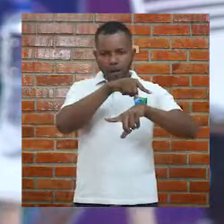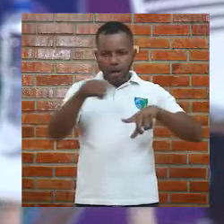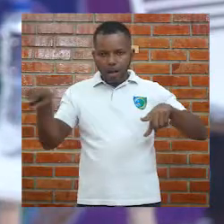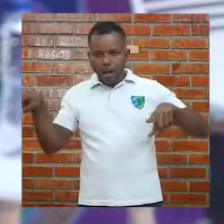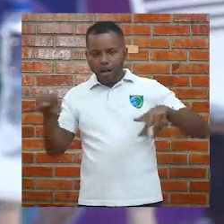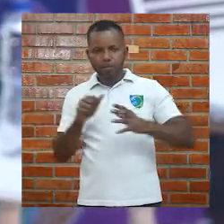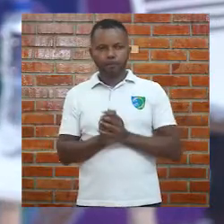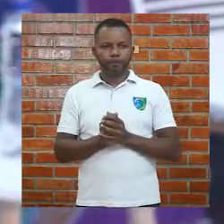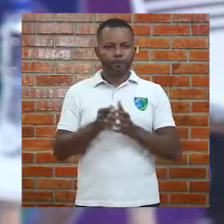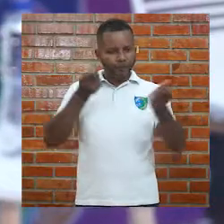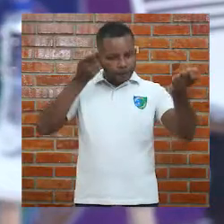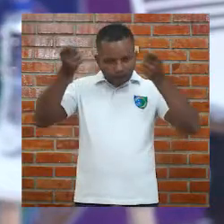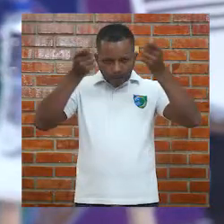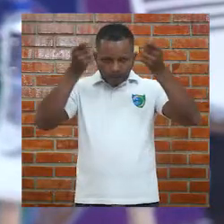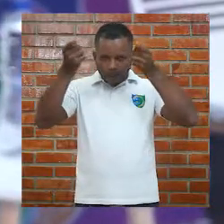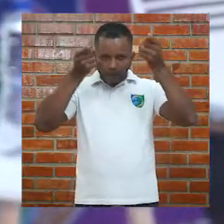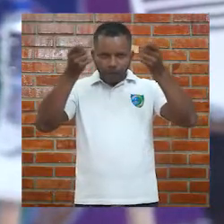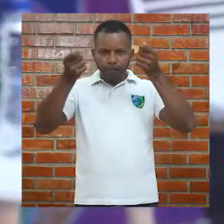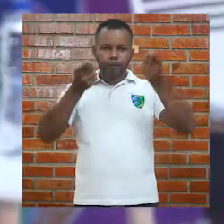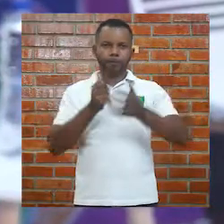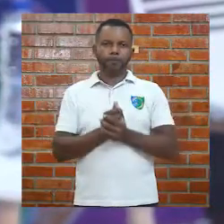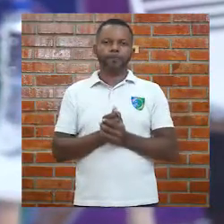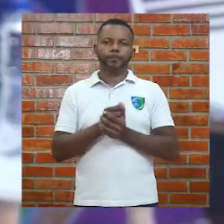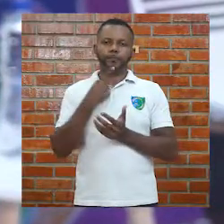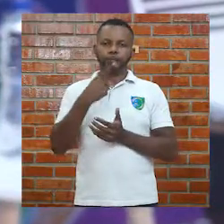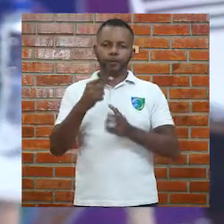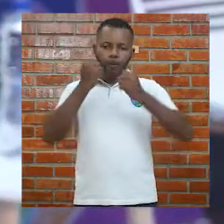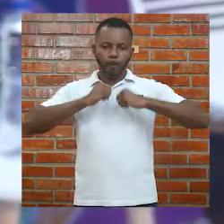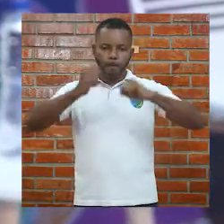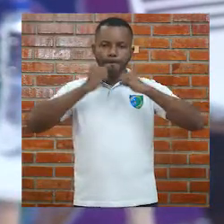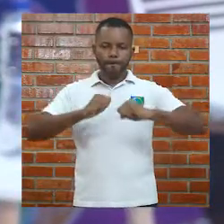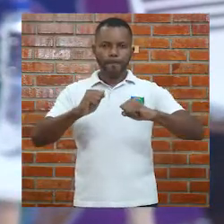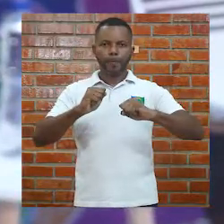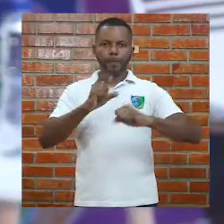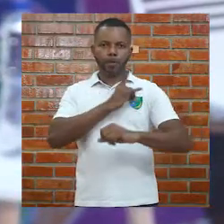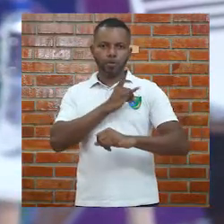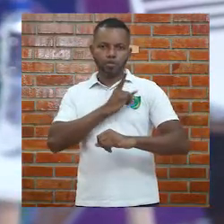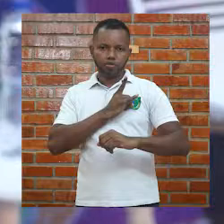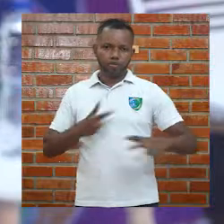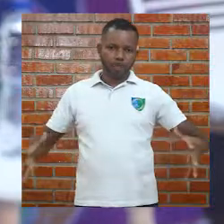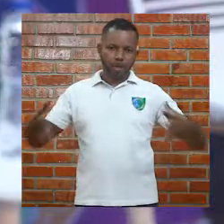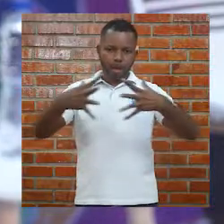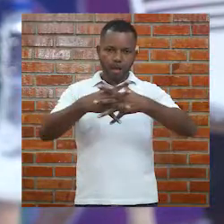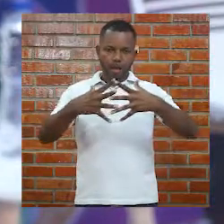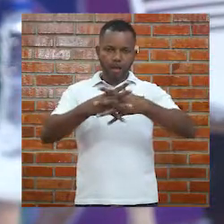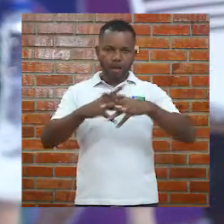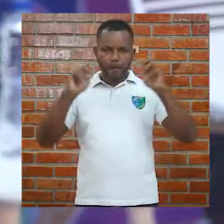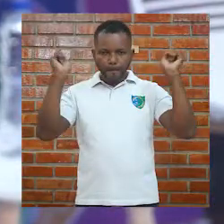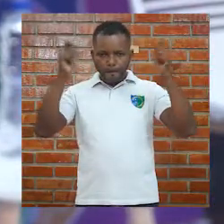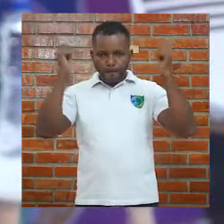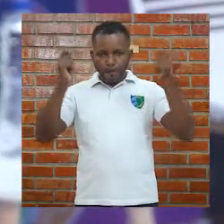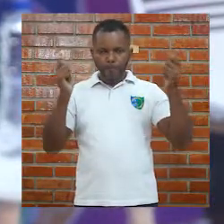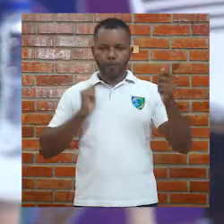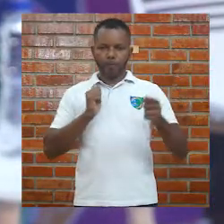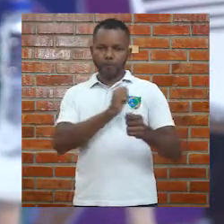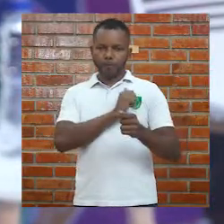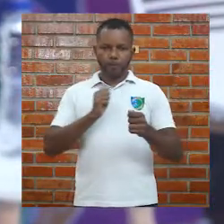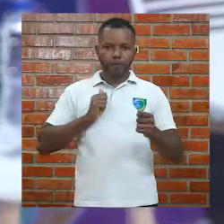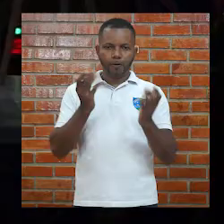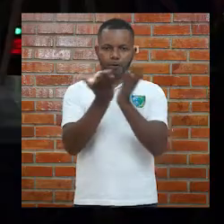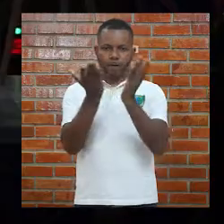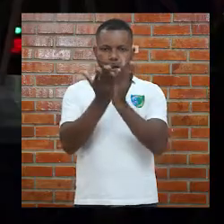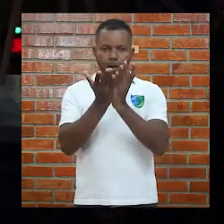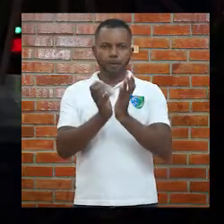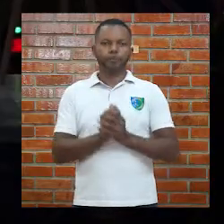de las estrategias que ha impulsado la universidad entre la alianza de lo público, lo privado y la